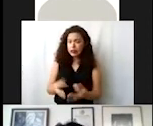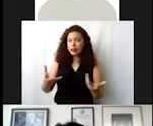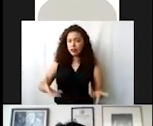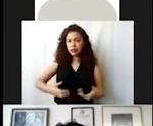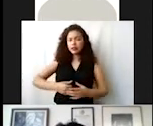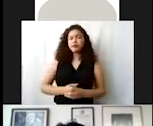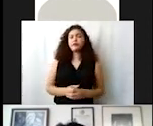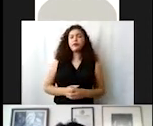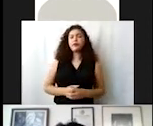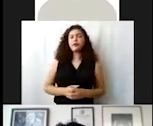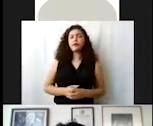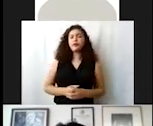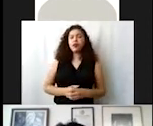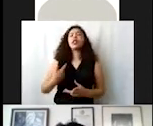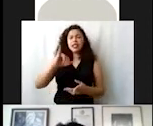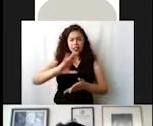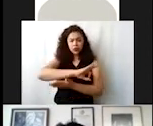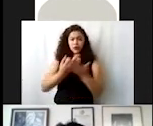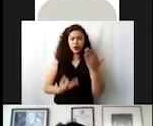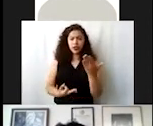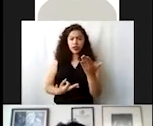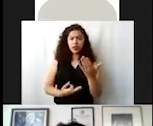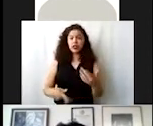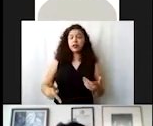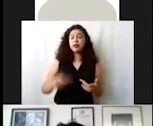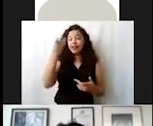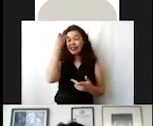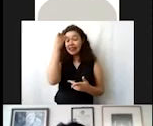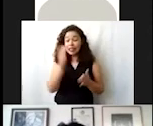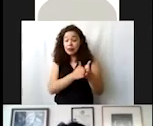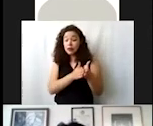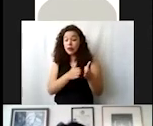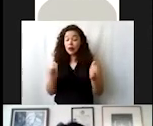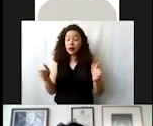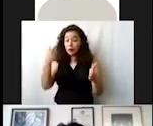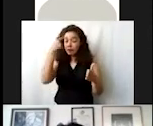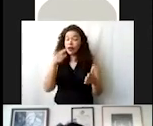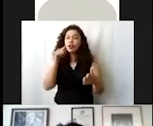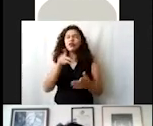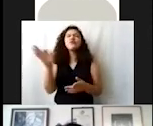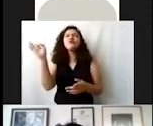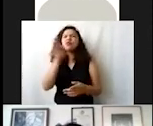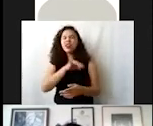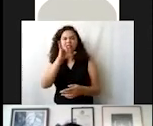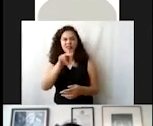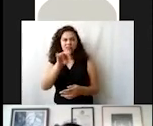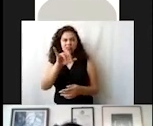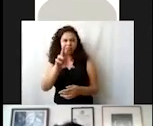presumiblemente es facturero, pero tiene un plazo para desvirtuar de que no es facturero, ¿no?